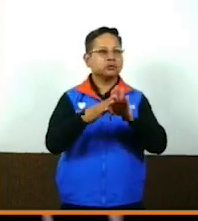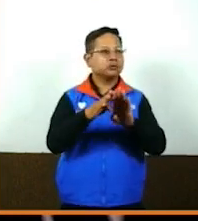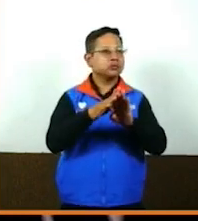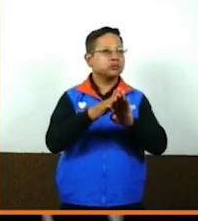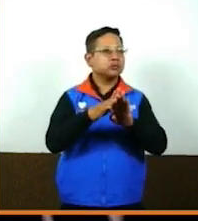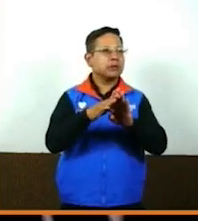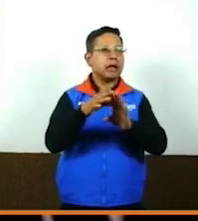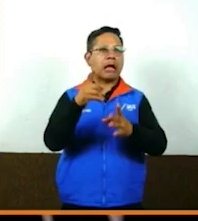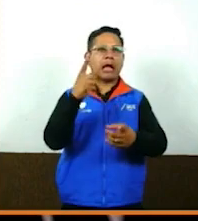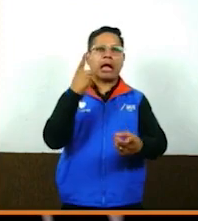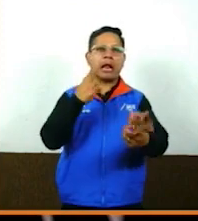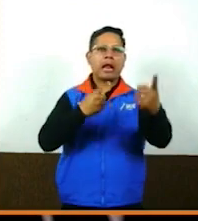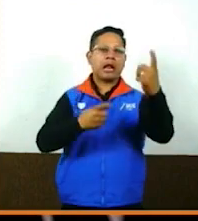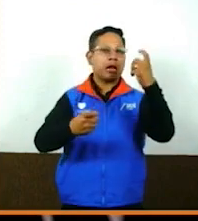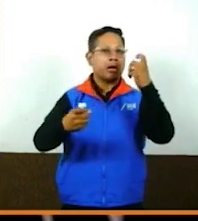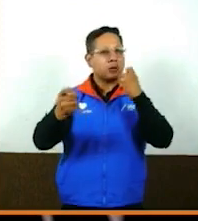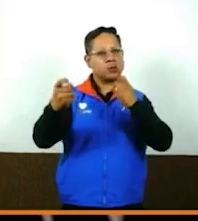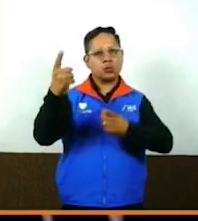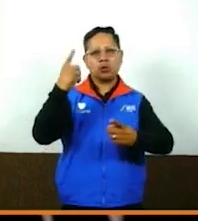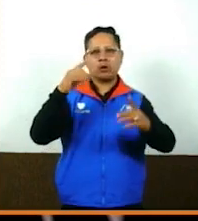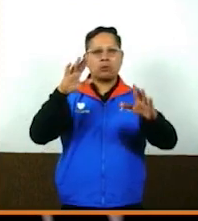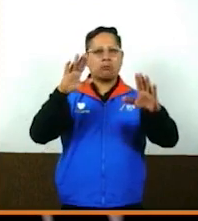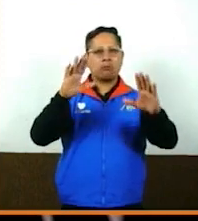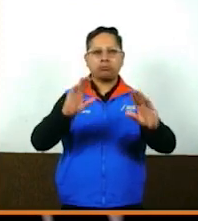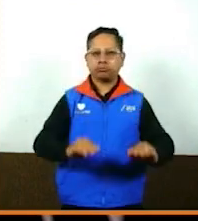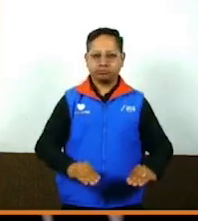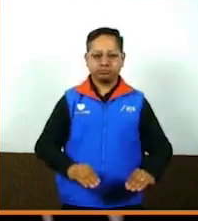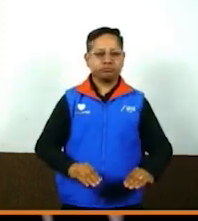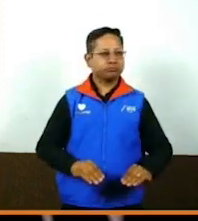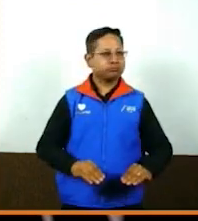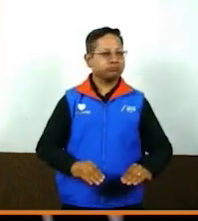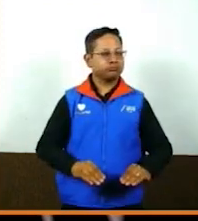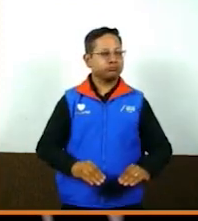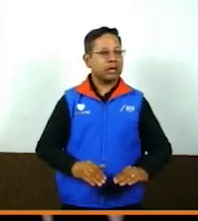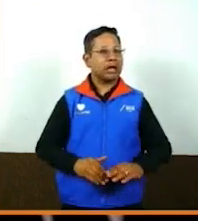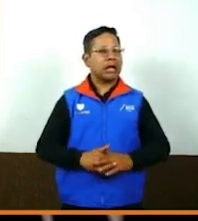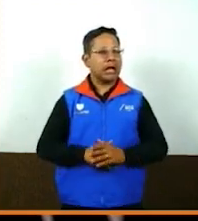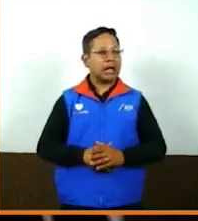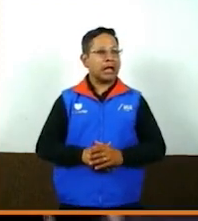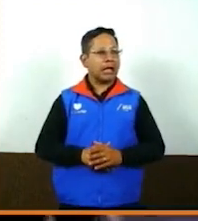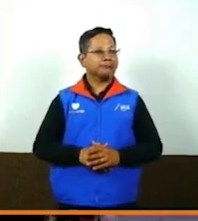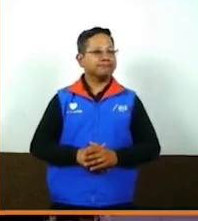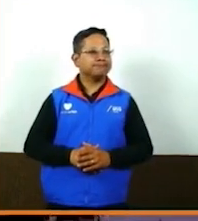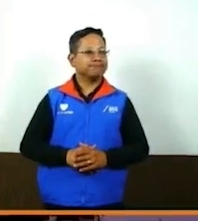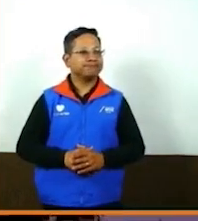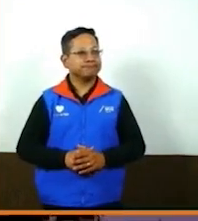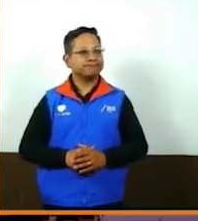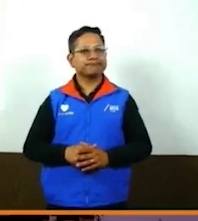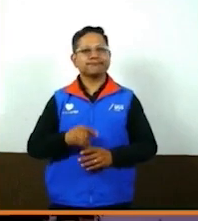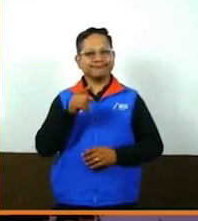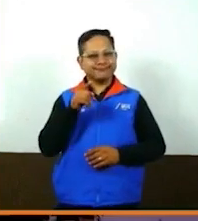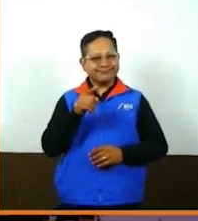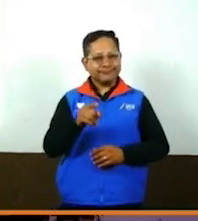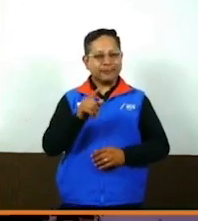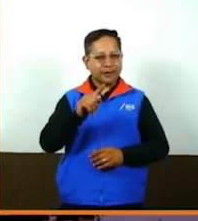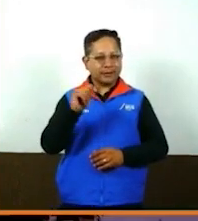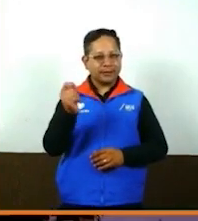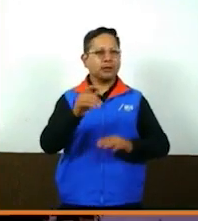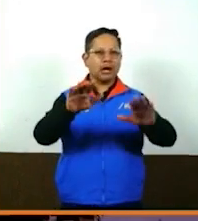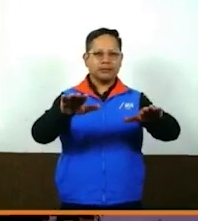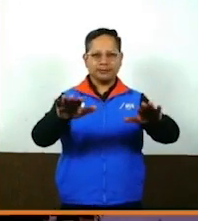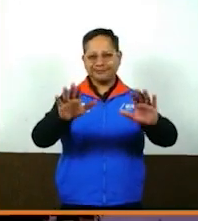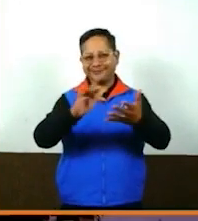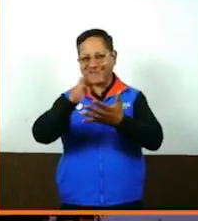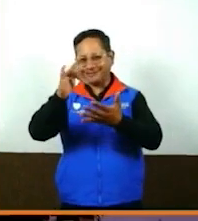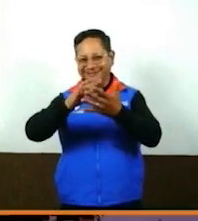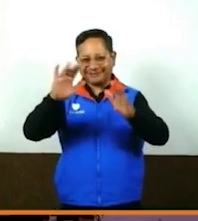Vaya, se vio que algunas manos sí quedaron levantadas y otras que bajaron la mano. Pues definitivamente, cuando hablamos de tecnología, ya las podemos bajar,